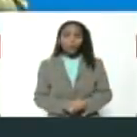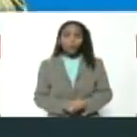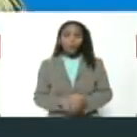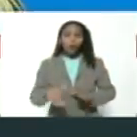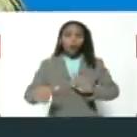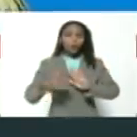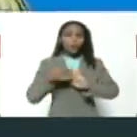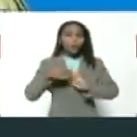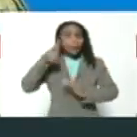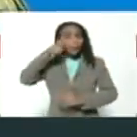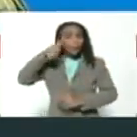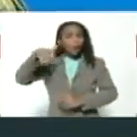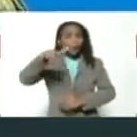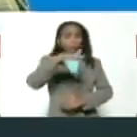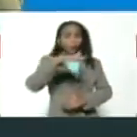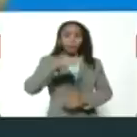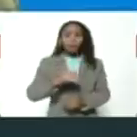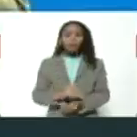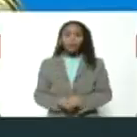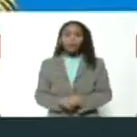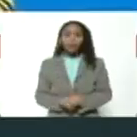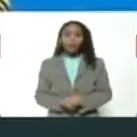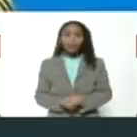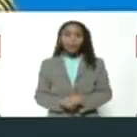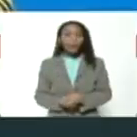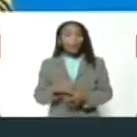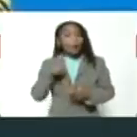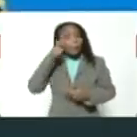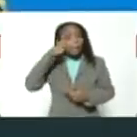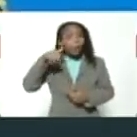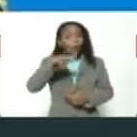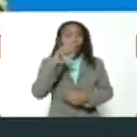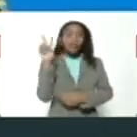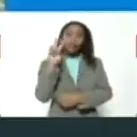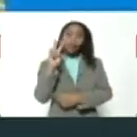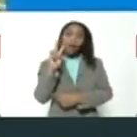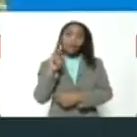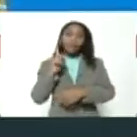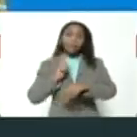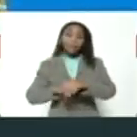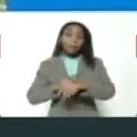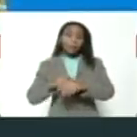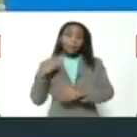contra el pueblo o con el pueblo de Venezuela durante